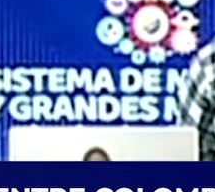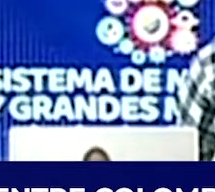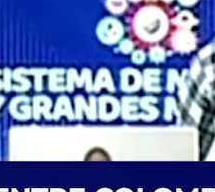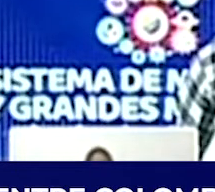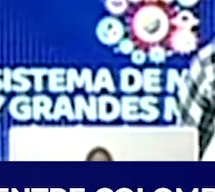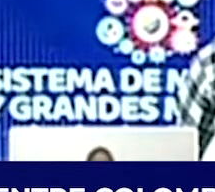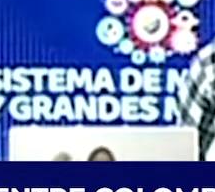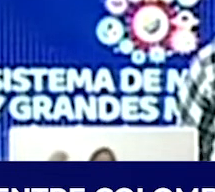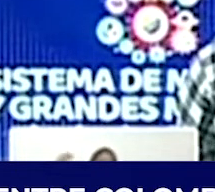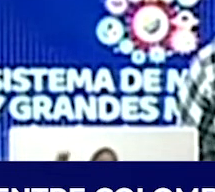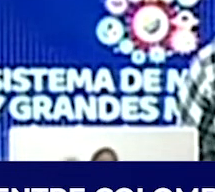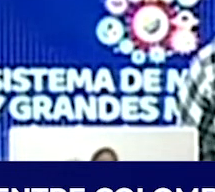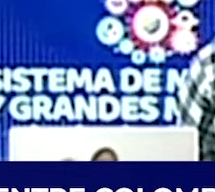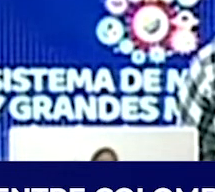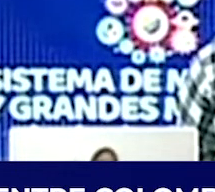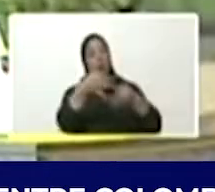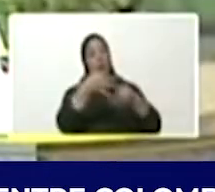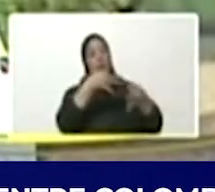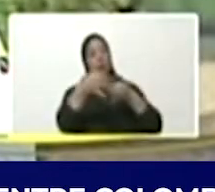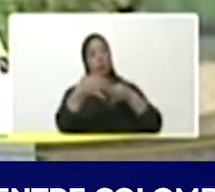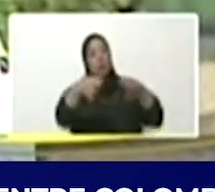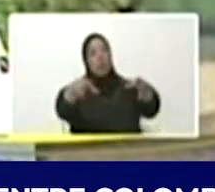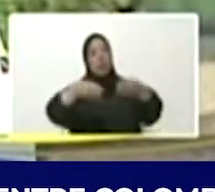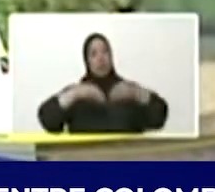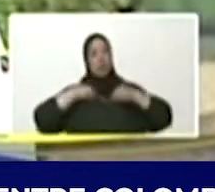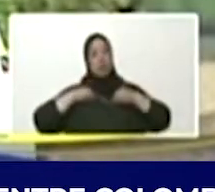Nacional, última guerrilla activa en el país.